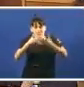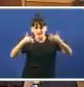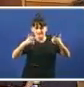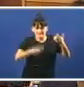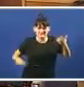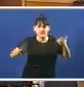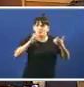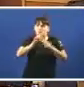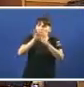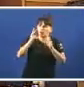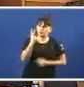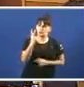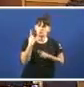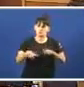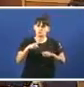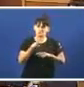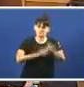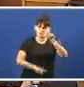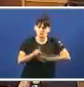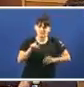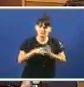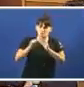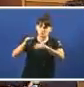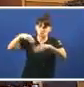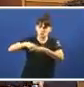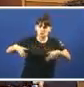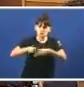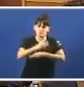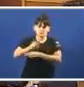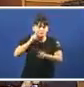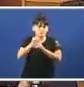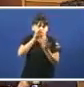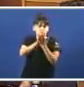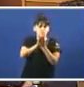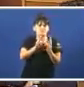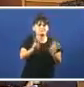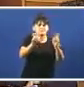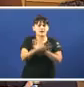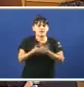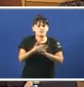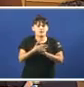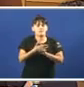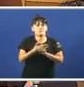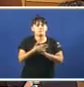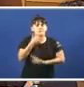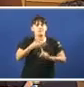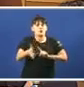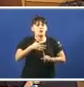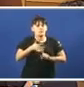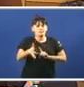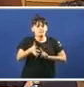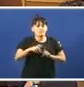expresa moi claramente dúas das eivas que teñen o Partido Popular ou enfrontar as cuestións que teñen que ver coas violencias